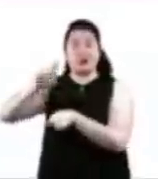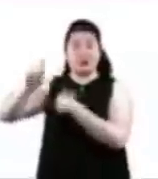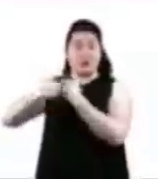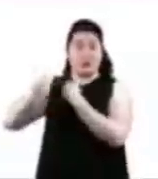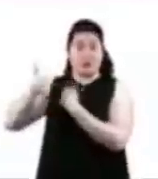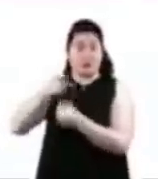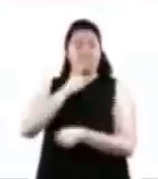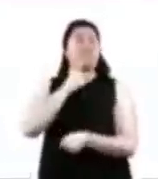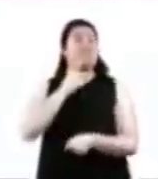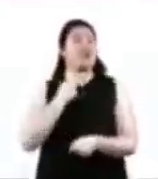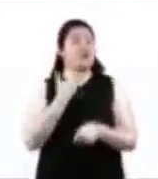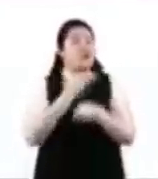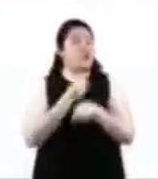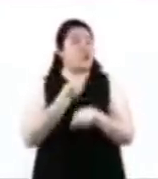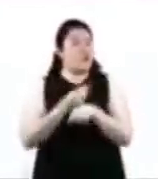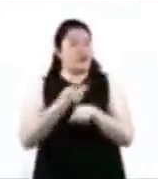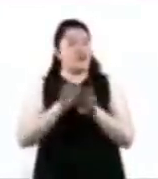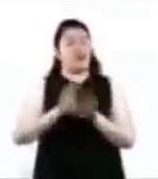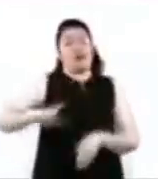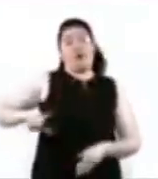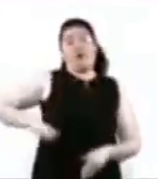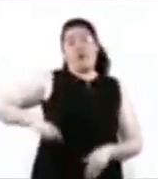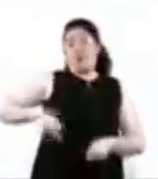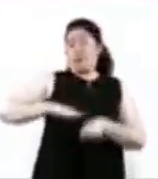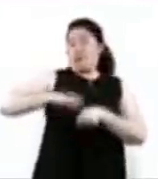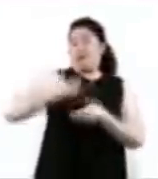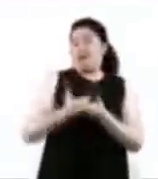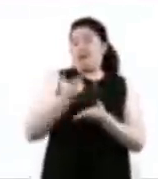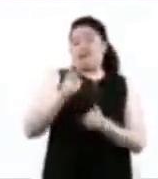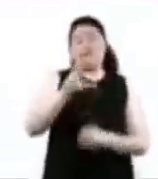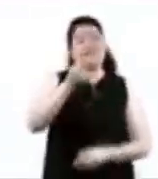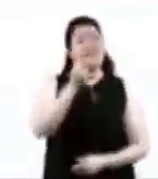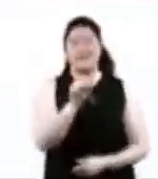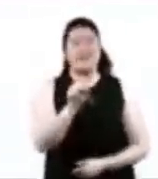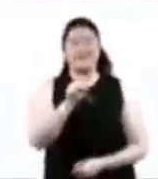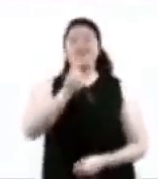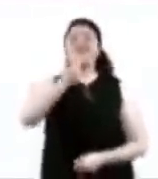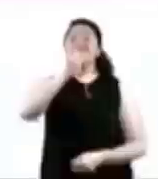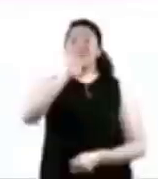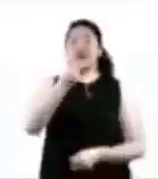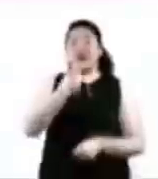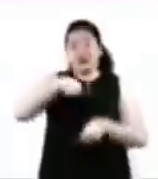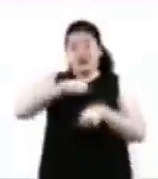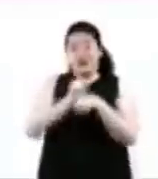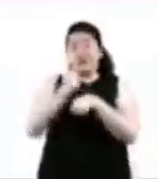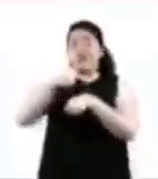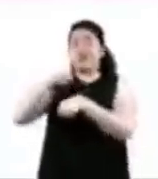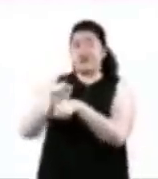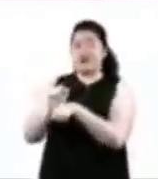el precio del gas, sino que es un ajuste semanal que se tiene que hacer porque una parte